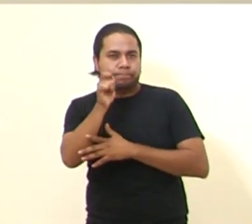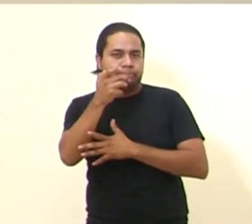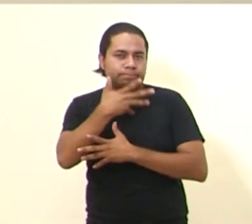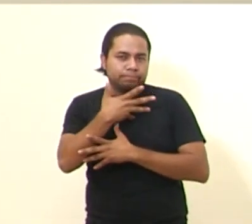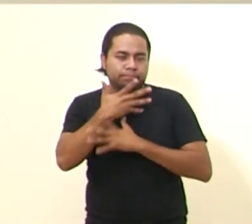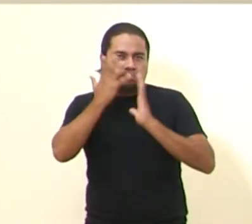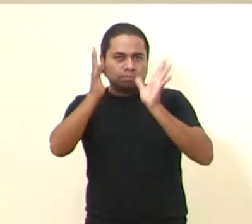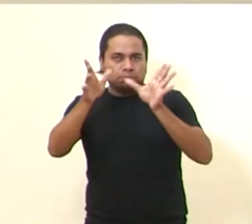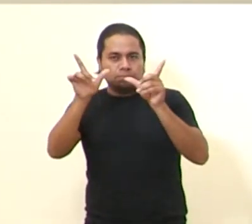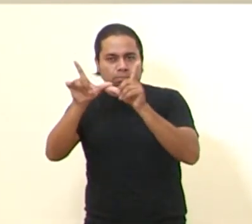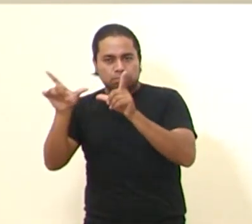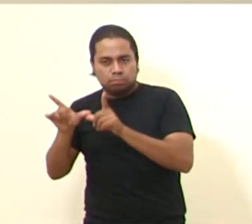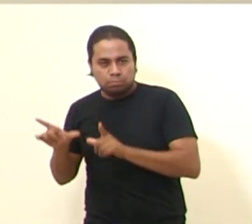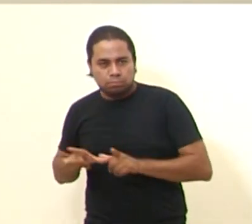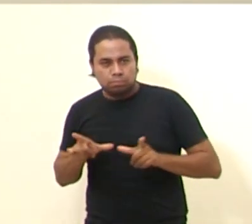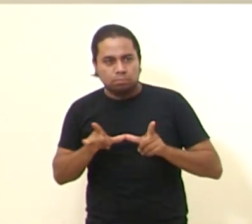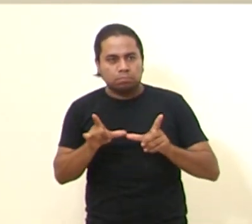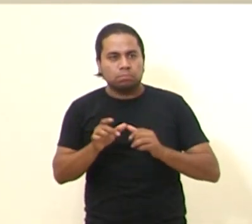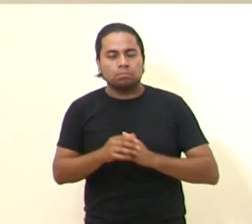Tengo